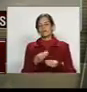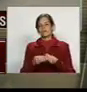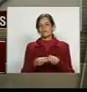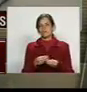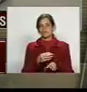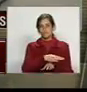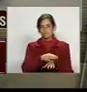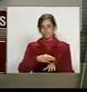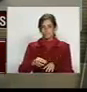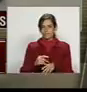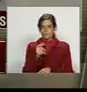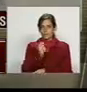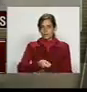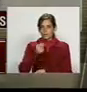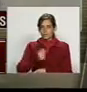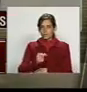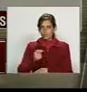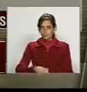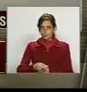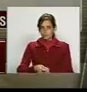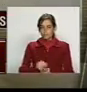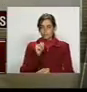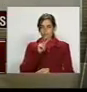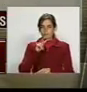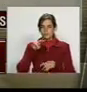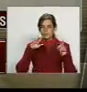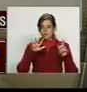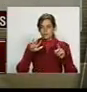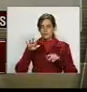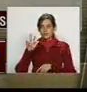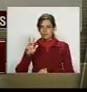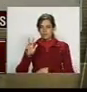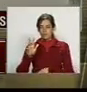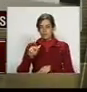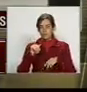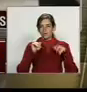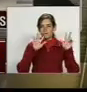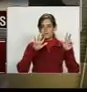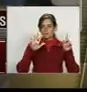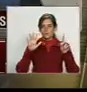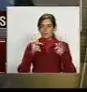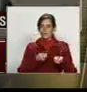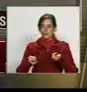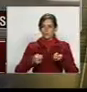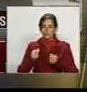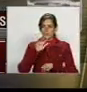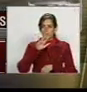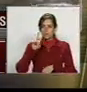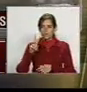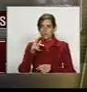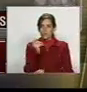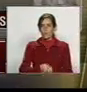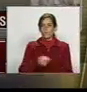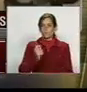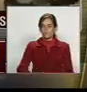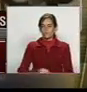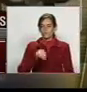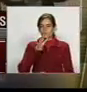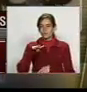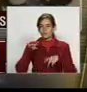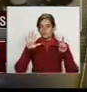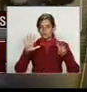manera: son tribunales ordinarios 263, 86 de control, 52 de juicio, 47 de